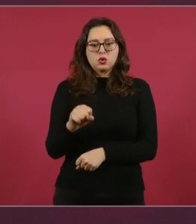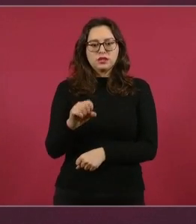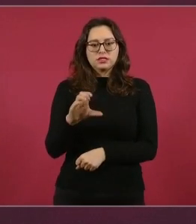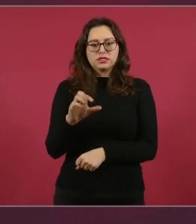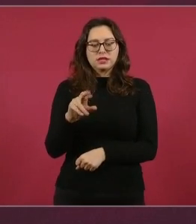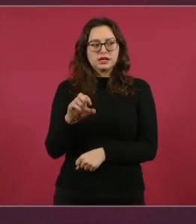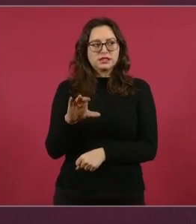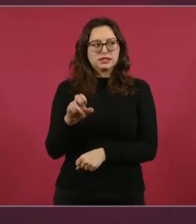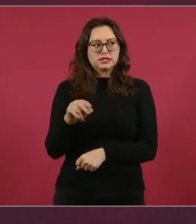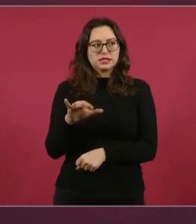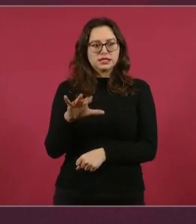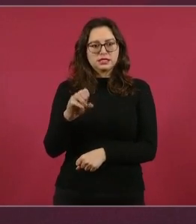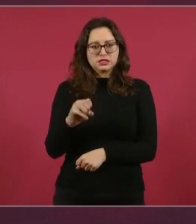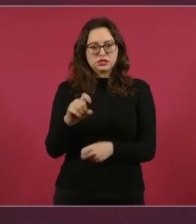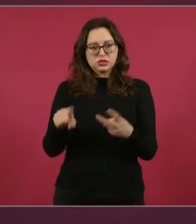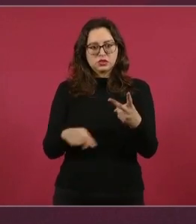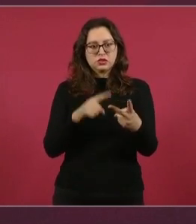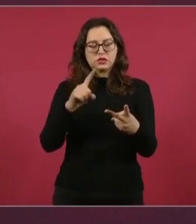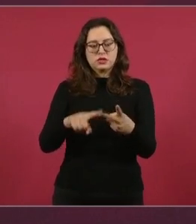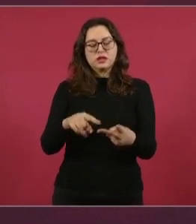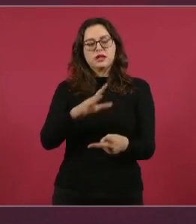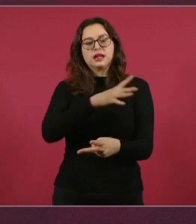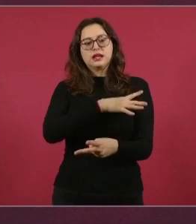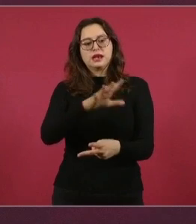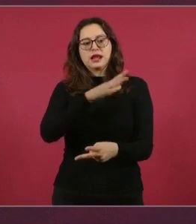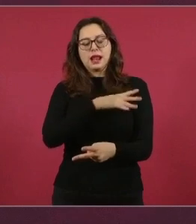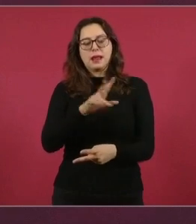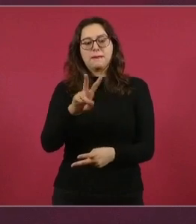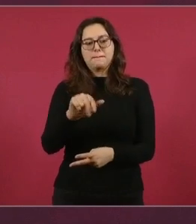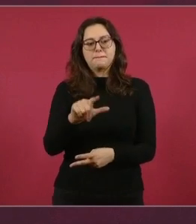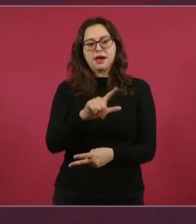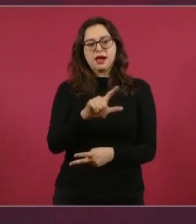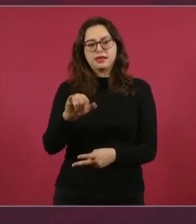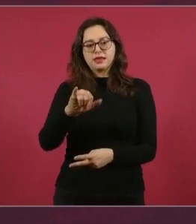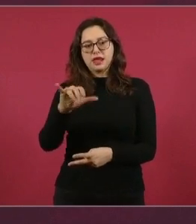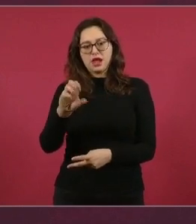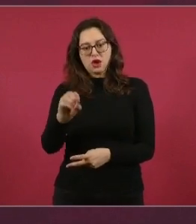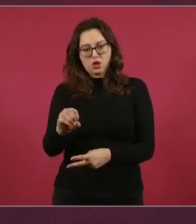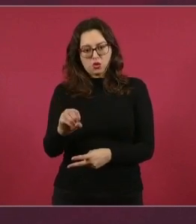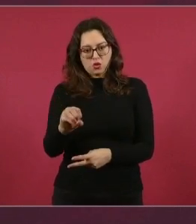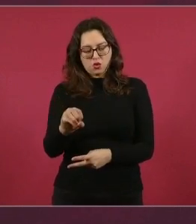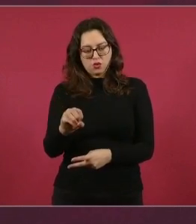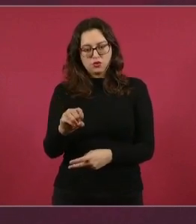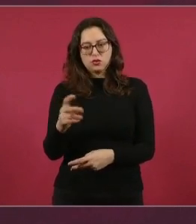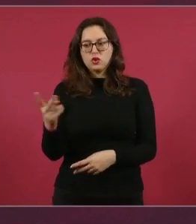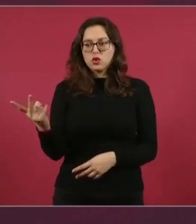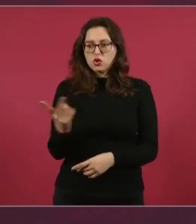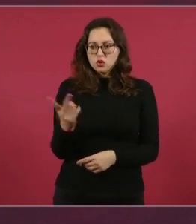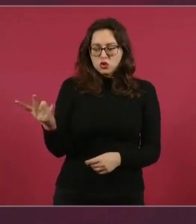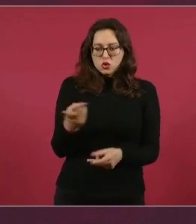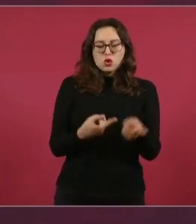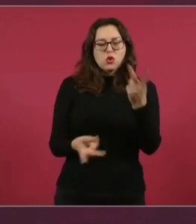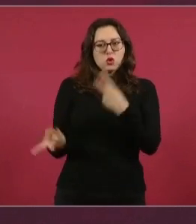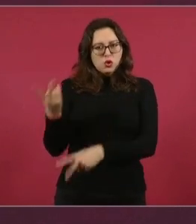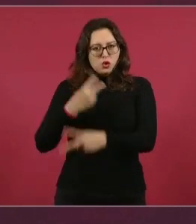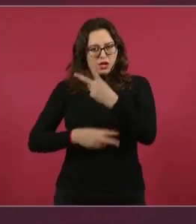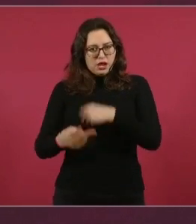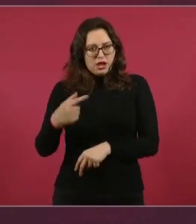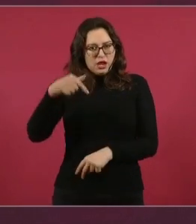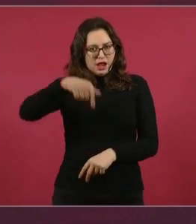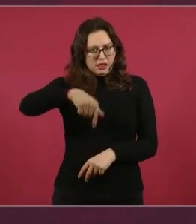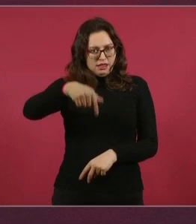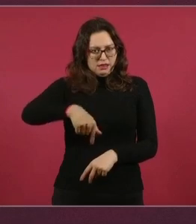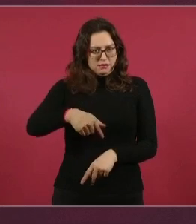y también al general Vallejo, porque hoy inauguramos, como